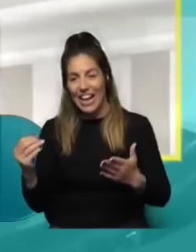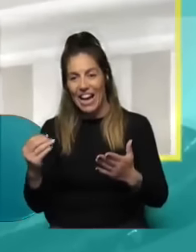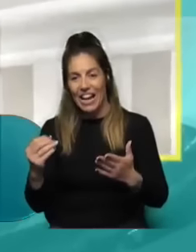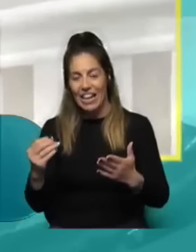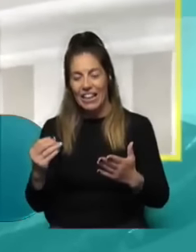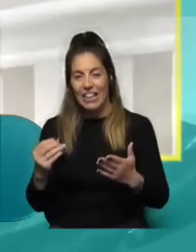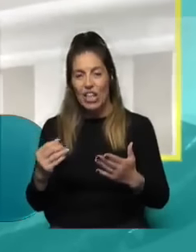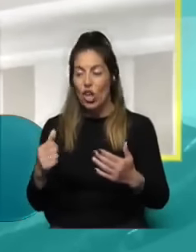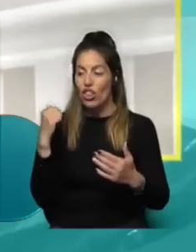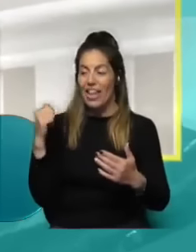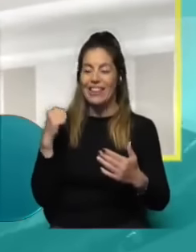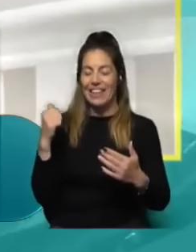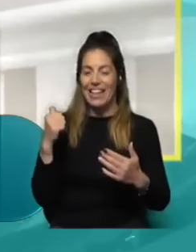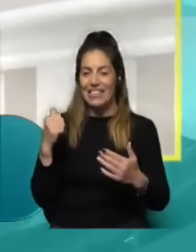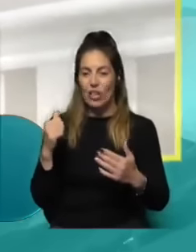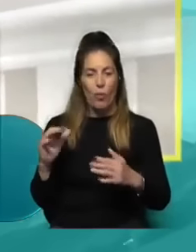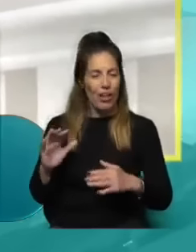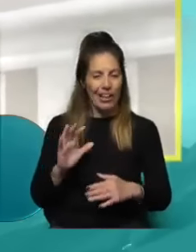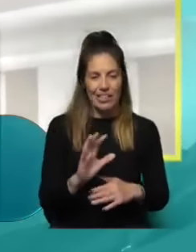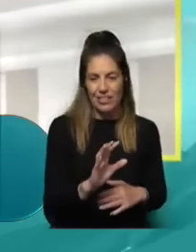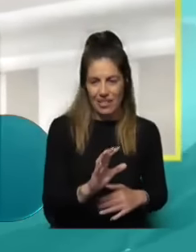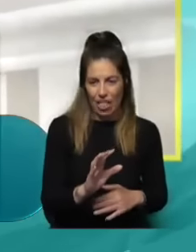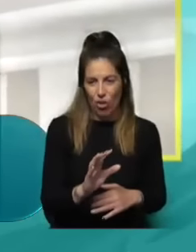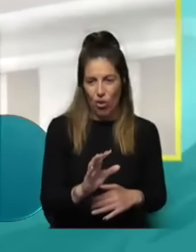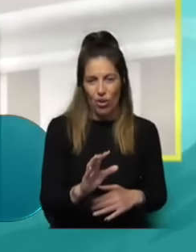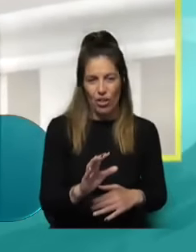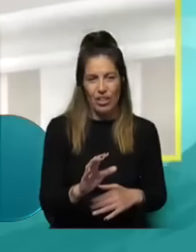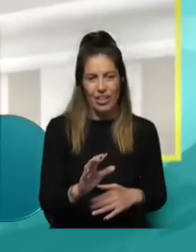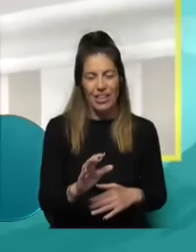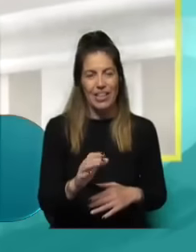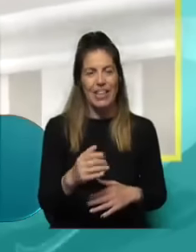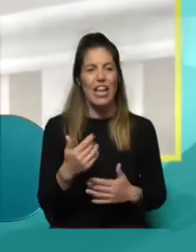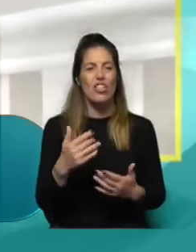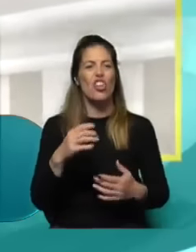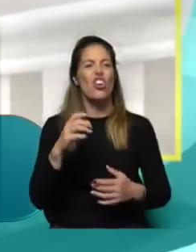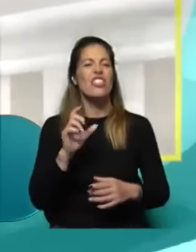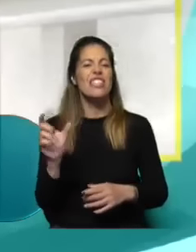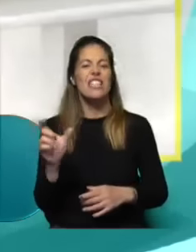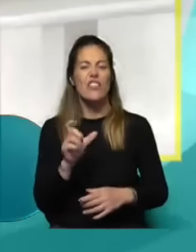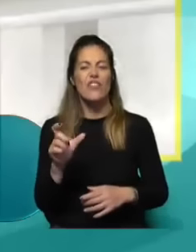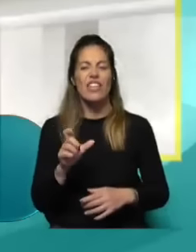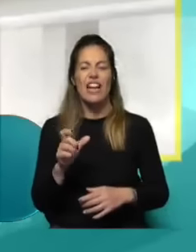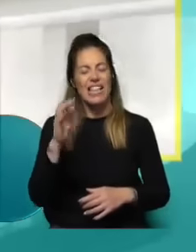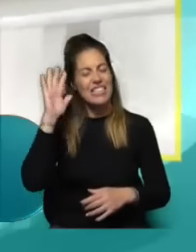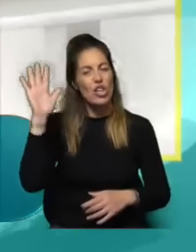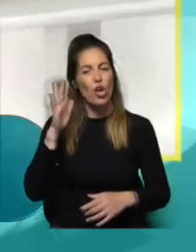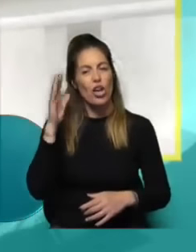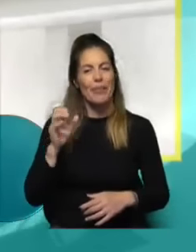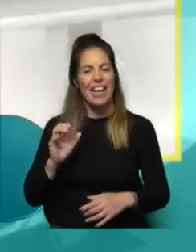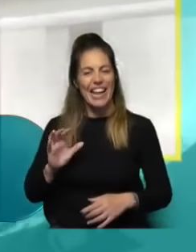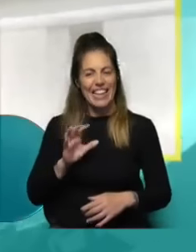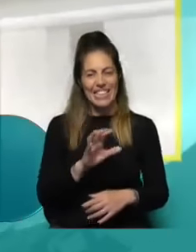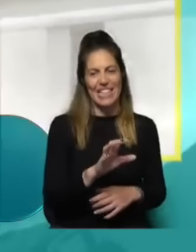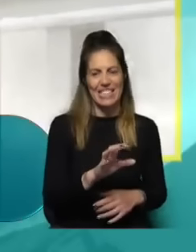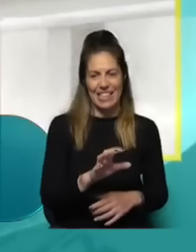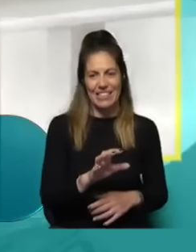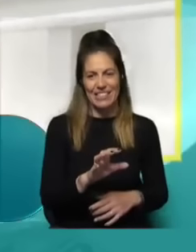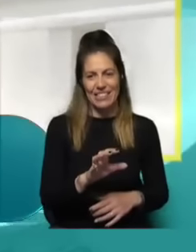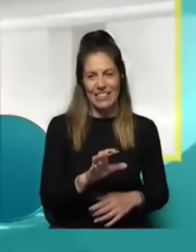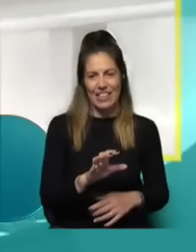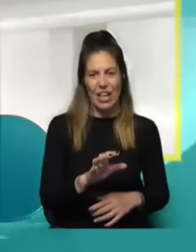Eso significa psicológicamente que estás rechazando lo que pones, lo que está detrás. O sea, la parte, por ejemplo, la parte íntima,